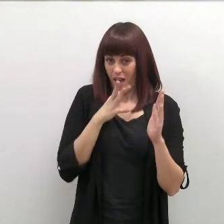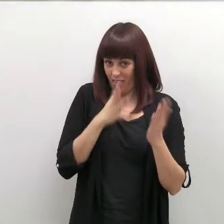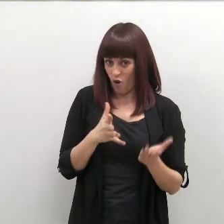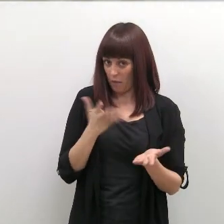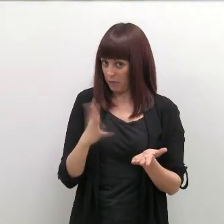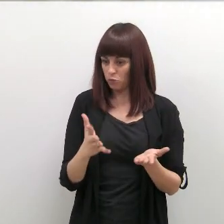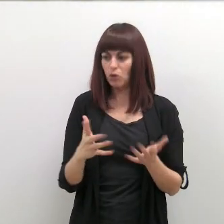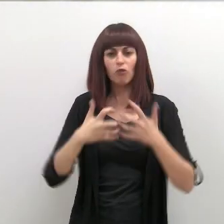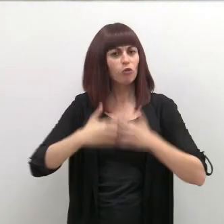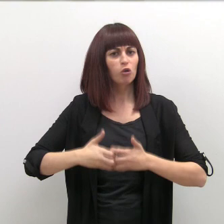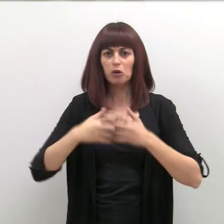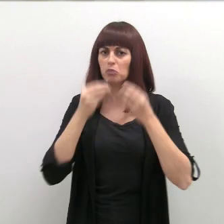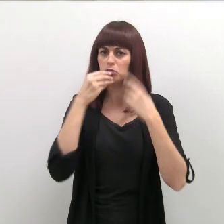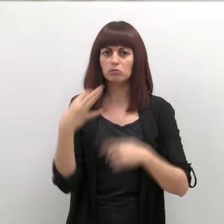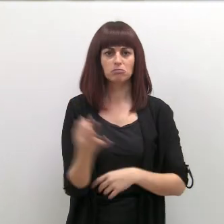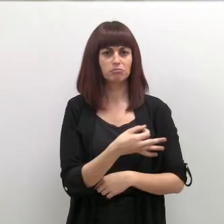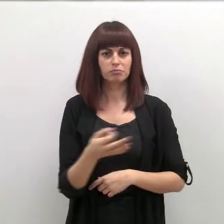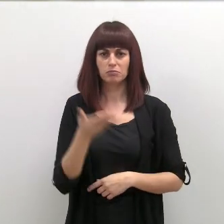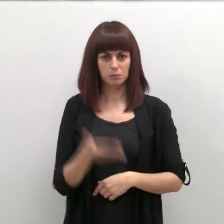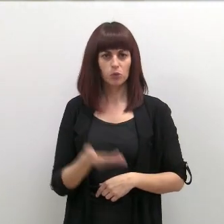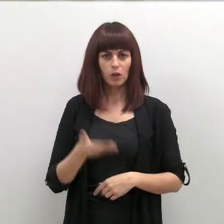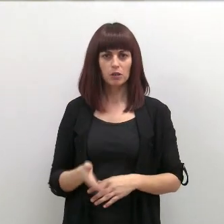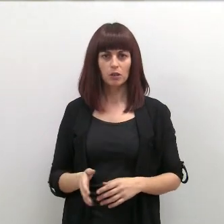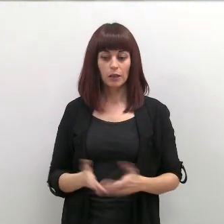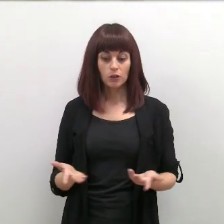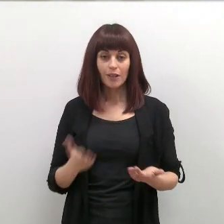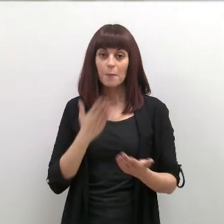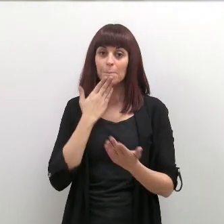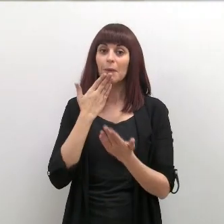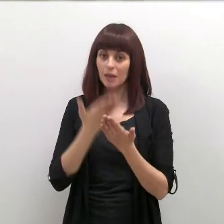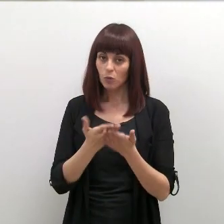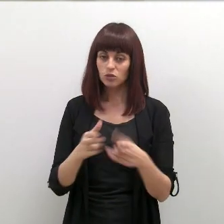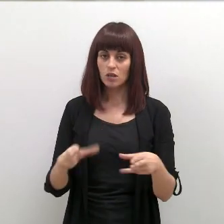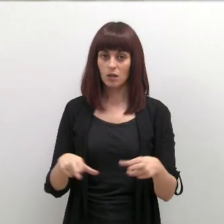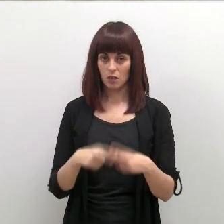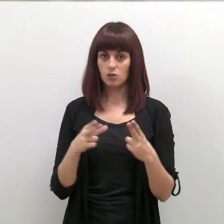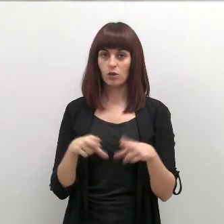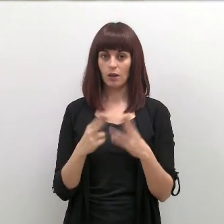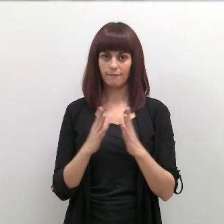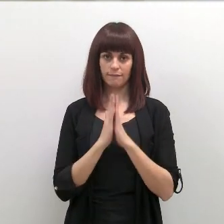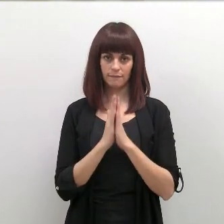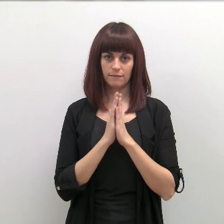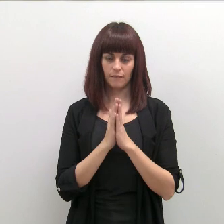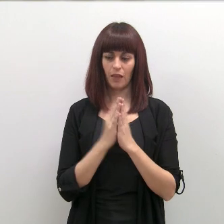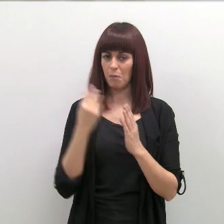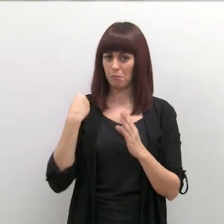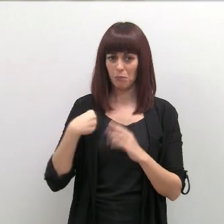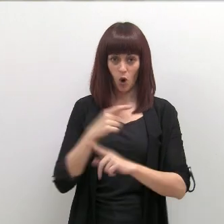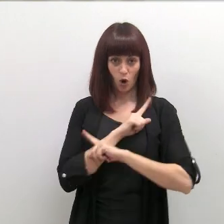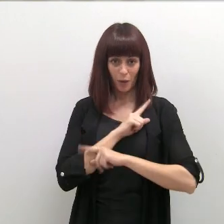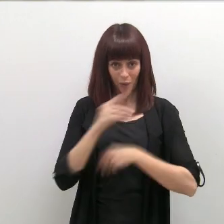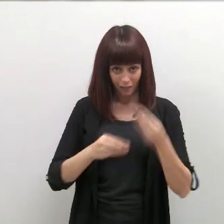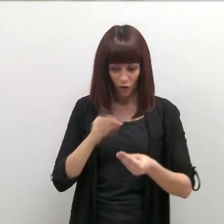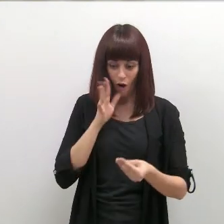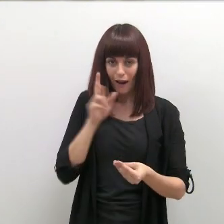y que funcionó y de una forma muy importante. Con lo cual, lo que pedimos a la sociedad es que haga lo mismo que hizo en